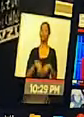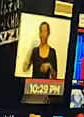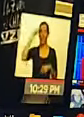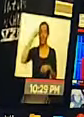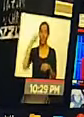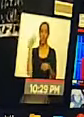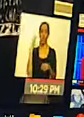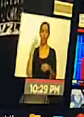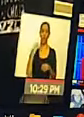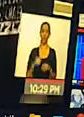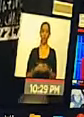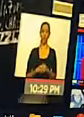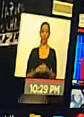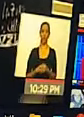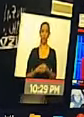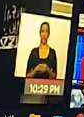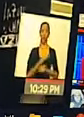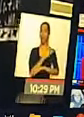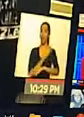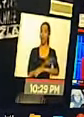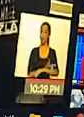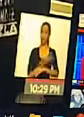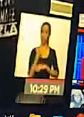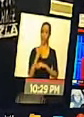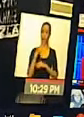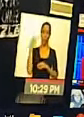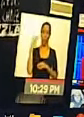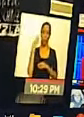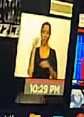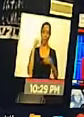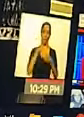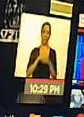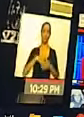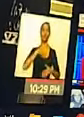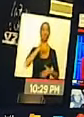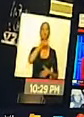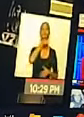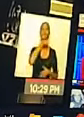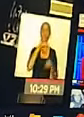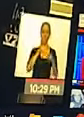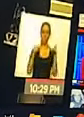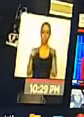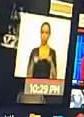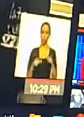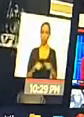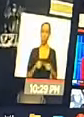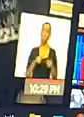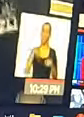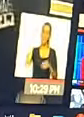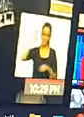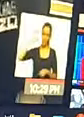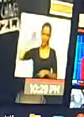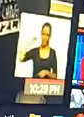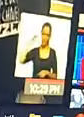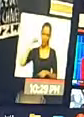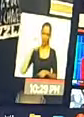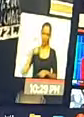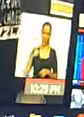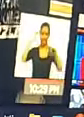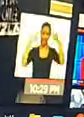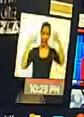de Colombia, de las Fuerzas Armadas colombianas, metido hasta los tuétanos en esta situación. Vamos a este video. Chávez,